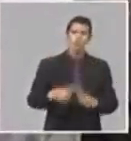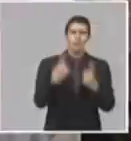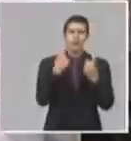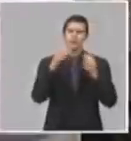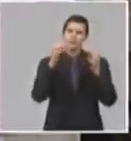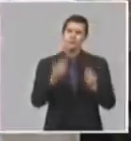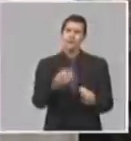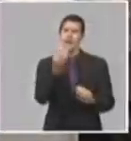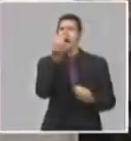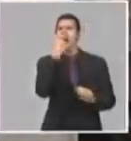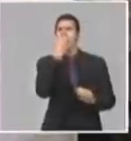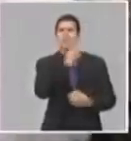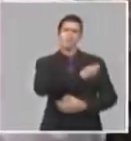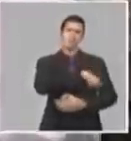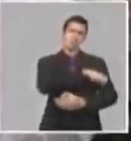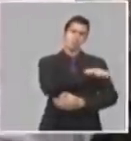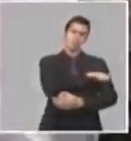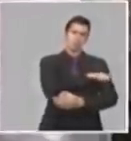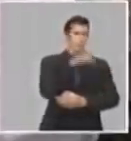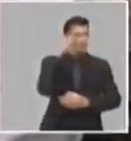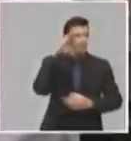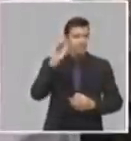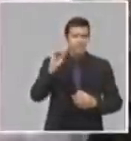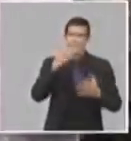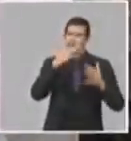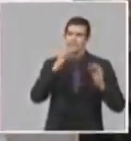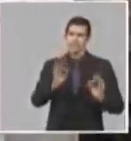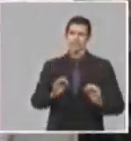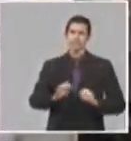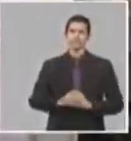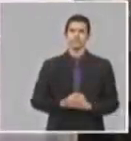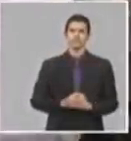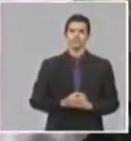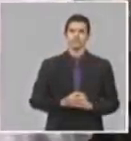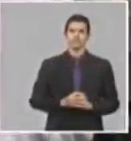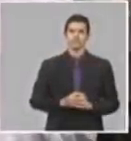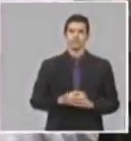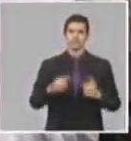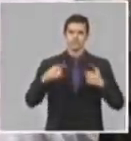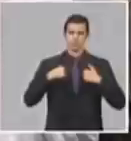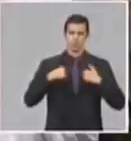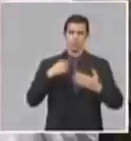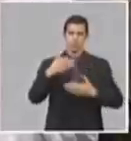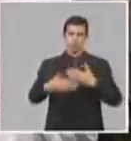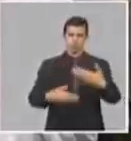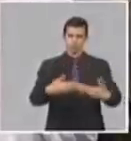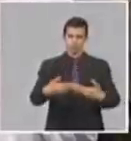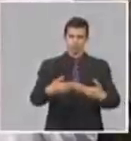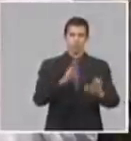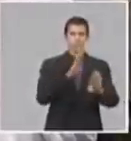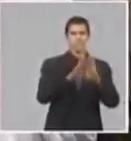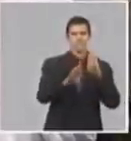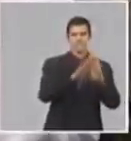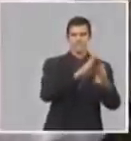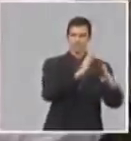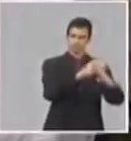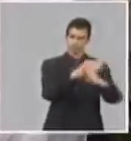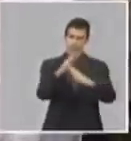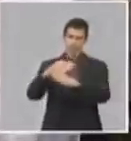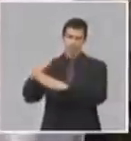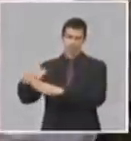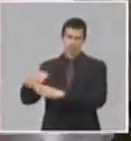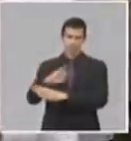por esa vía se vayan del país. No es la principal pretensión, pero es una forma de lograrlo también.